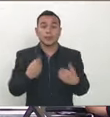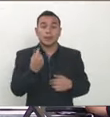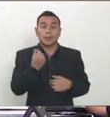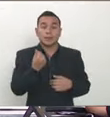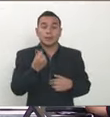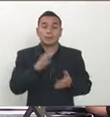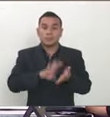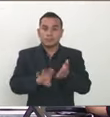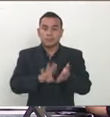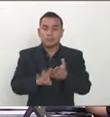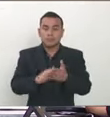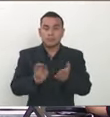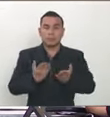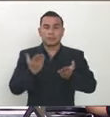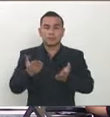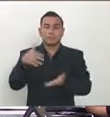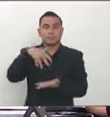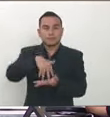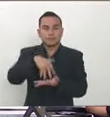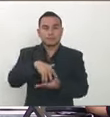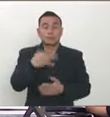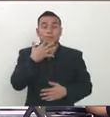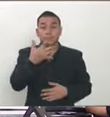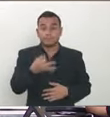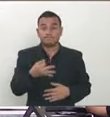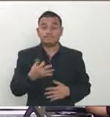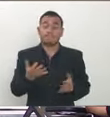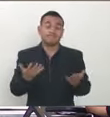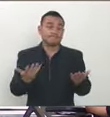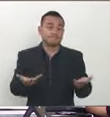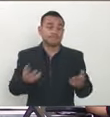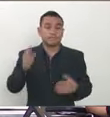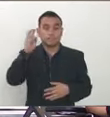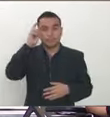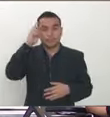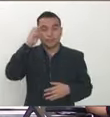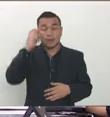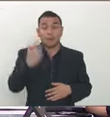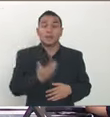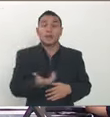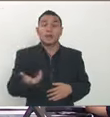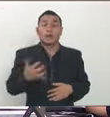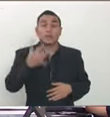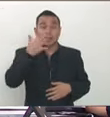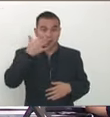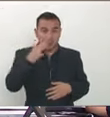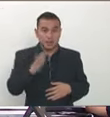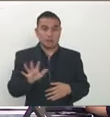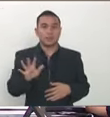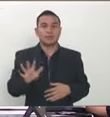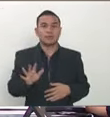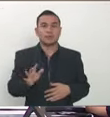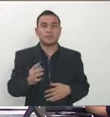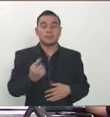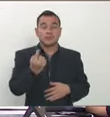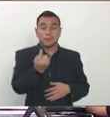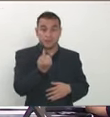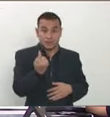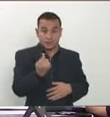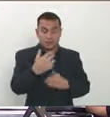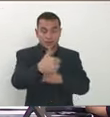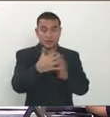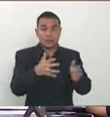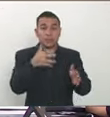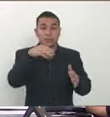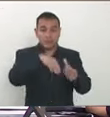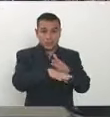para atender a la población. Y entonces, es como cuando uno tiene un paciente en una unidad de cuidados intensivos, y creo que los médicos que saben mucho más de